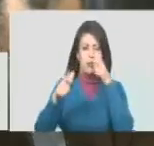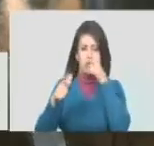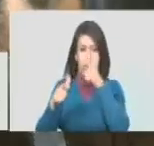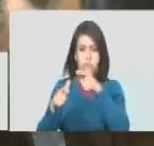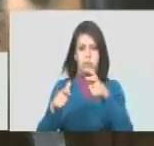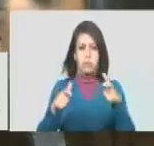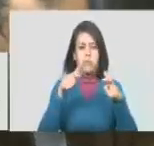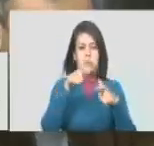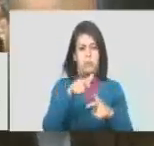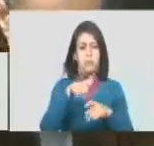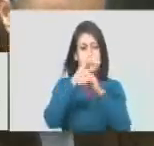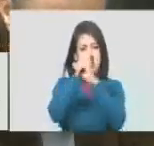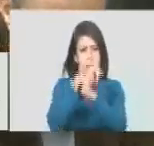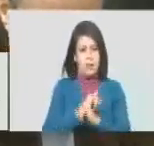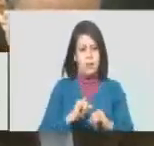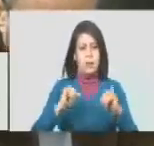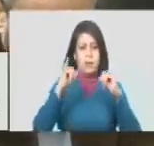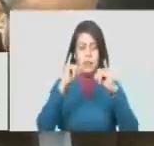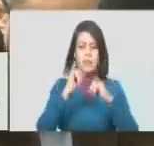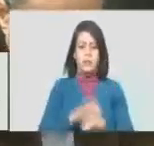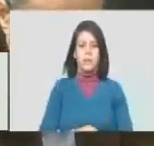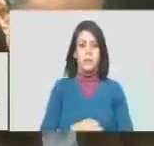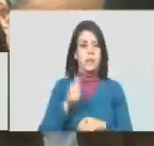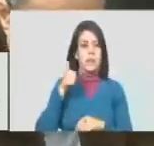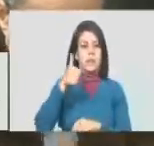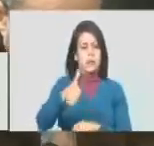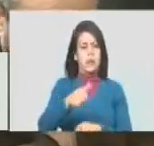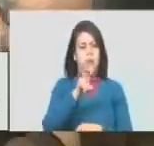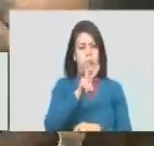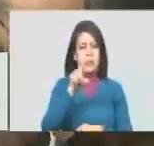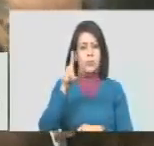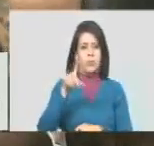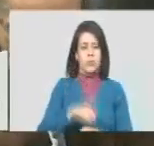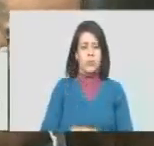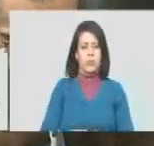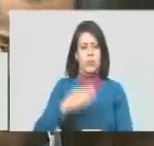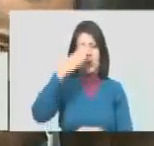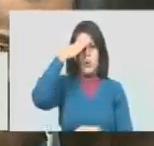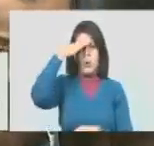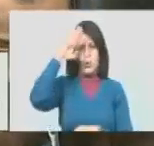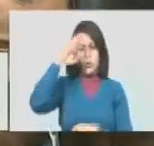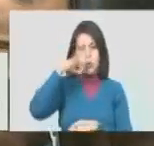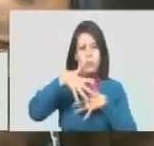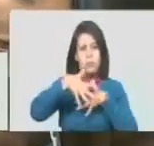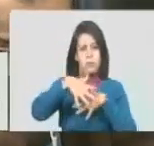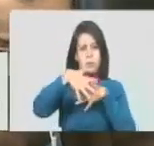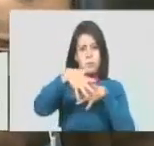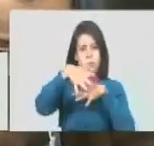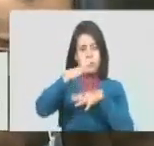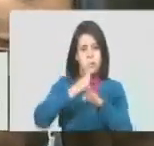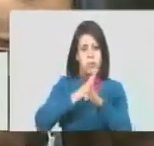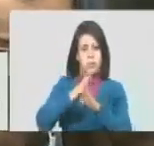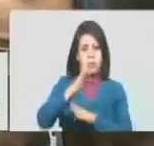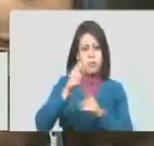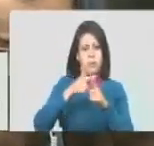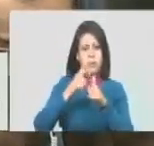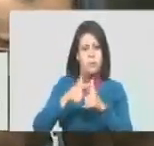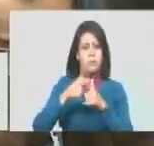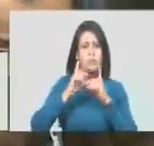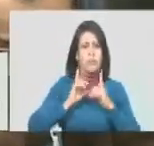de los pueblos por la independencia en el siglo XXI. Cuba sigue marcando un faro